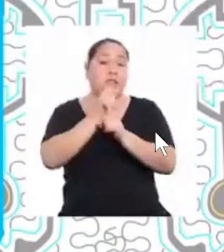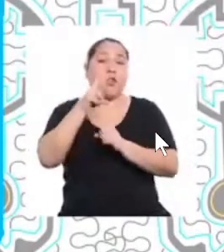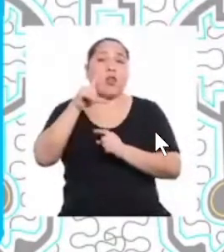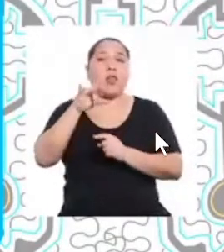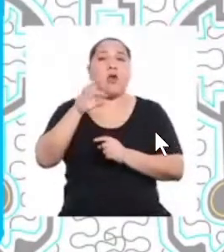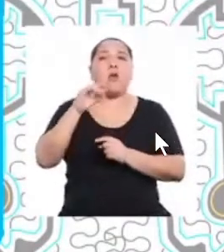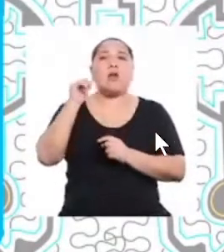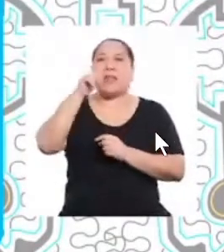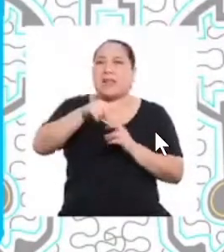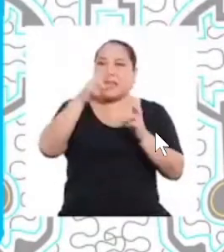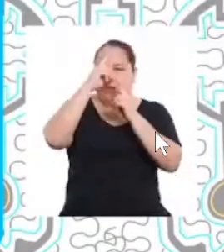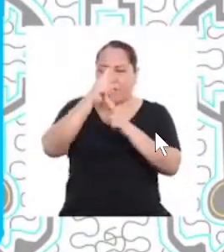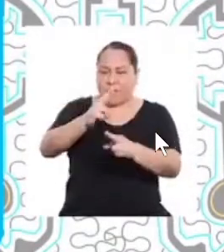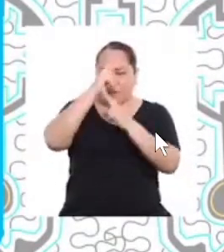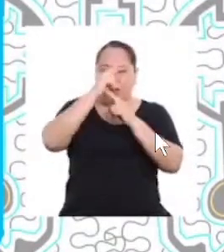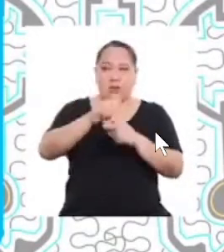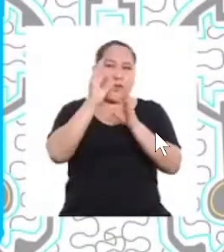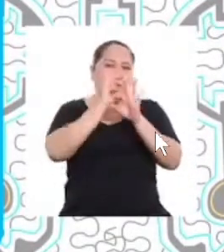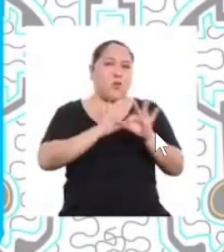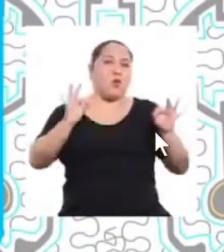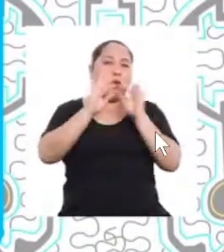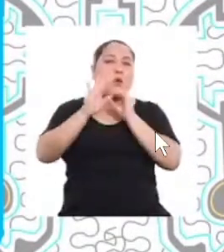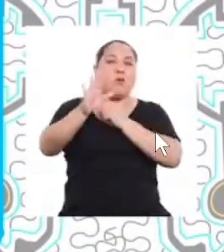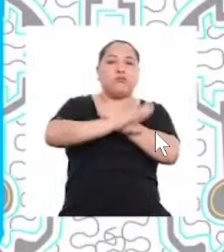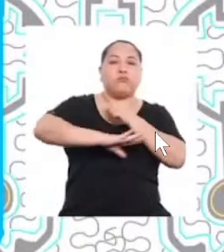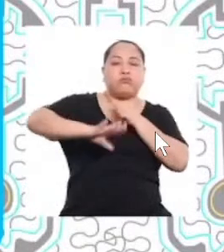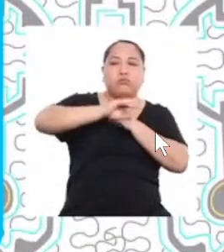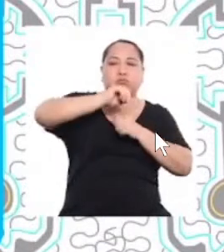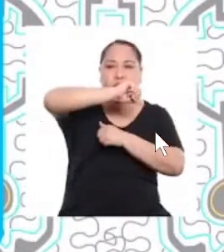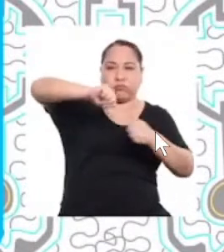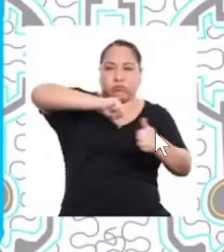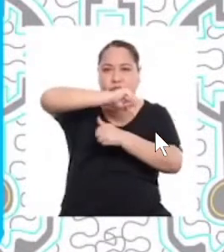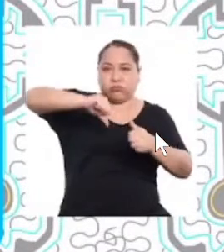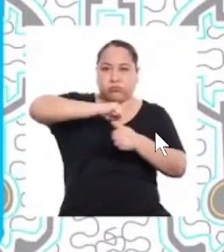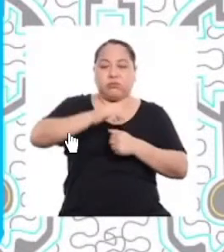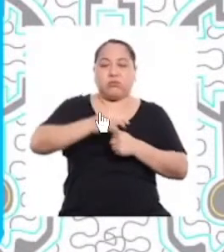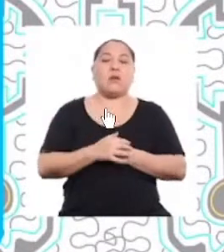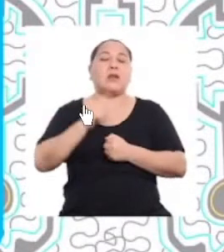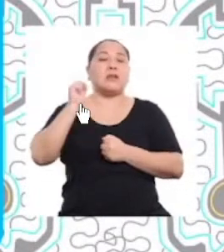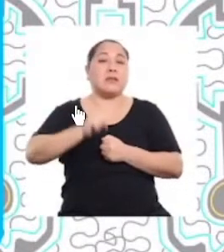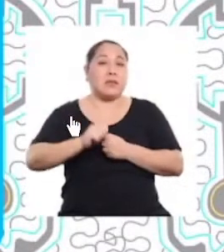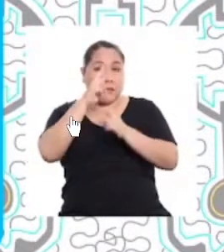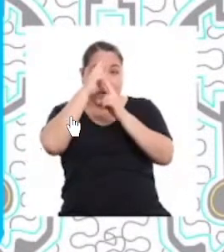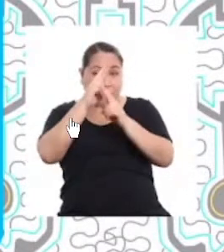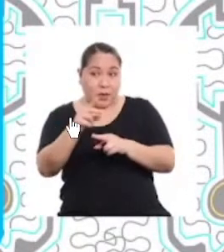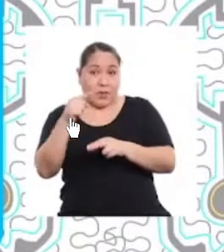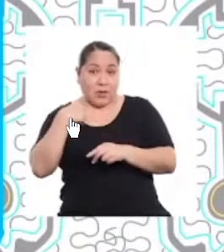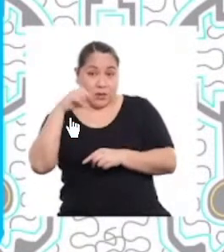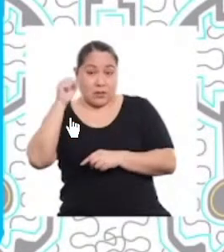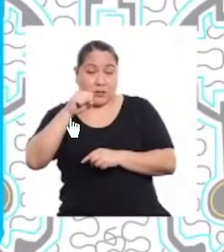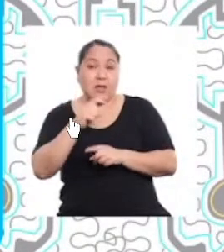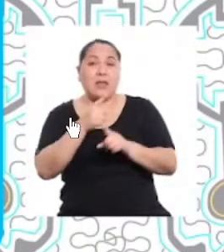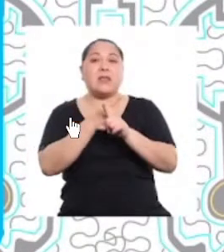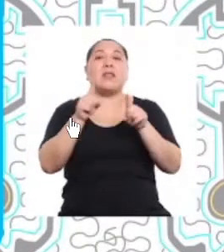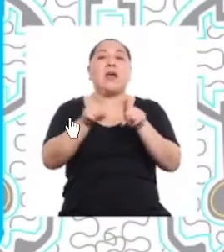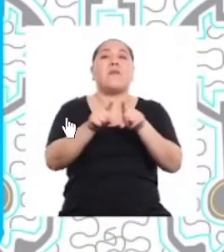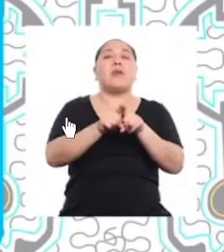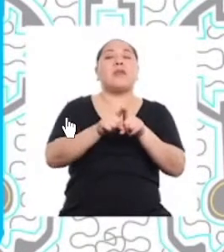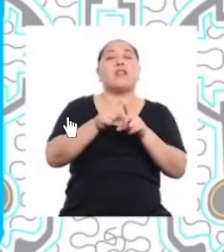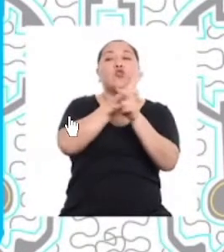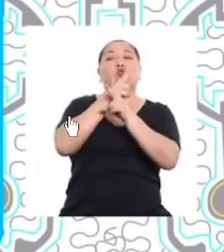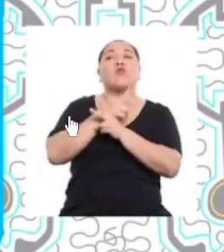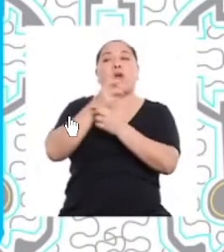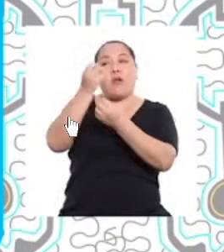Laura. El respeto es fundamental para la convivencia. Así como debemos respetar, también es importante cuidarnos